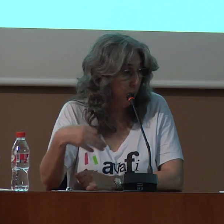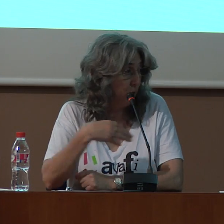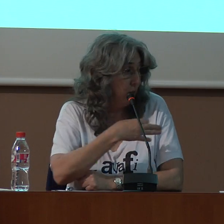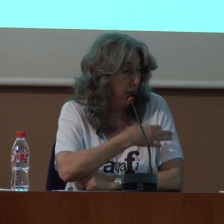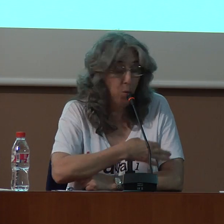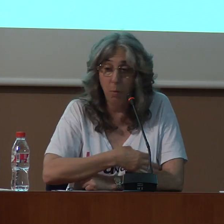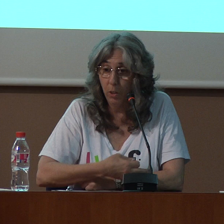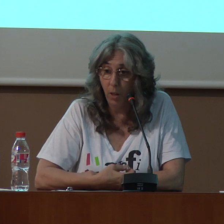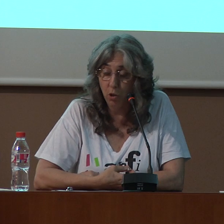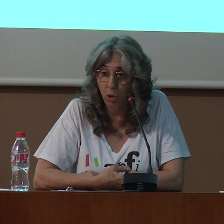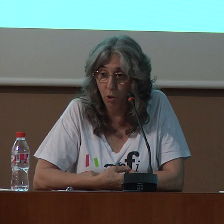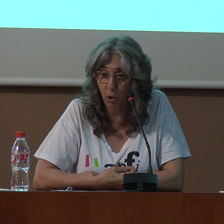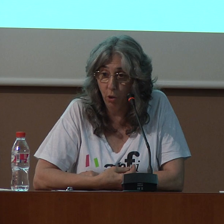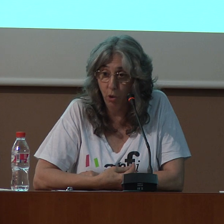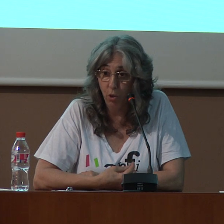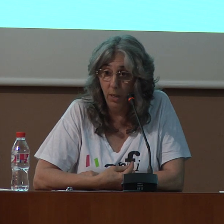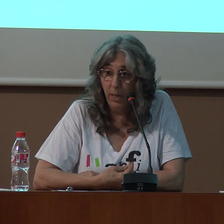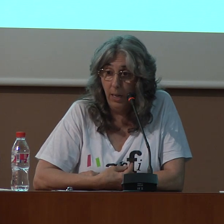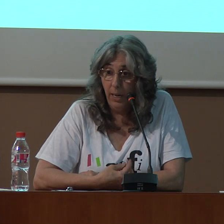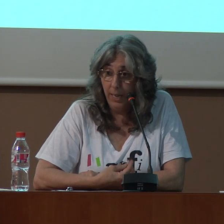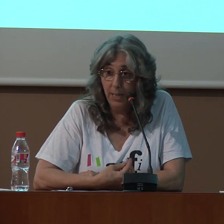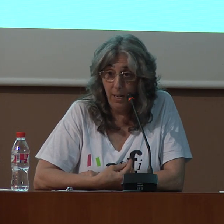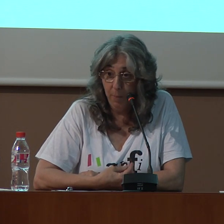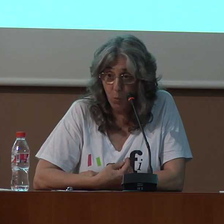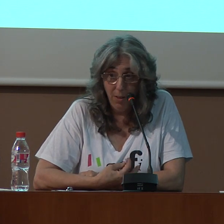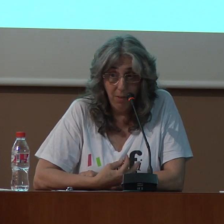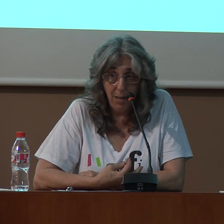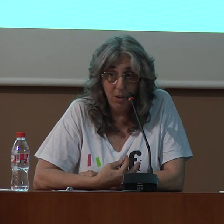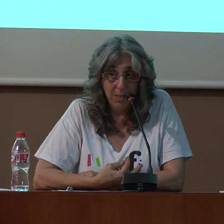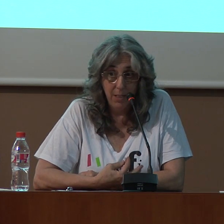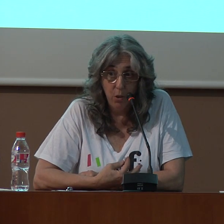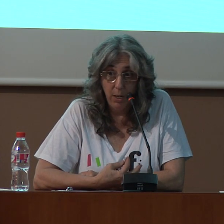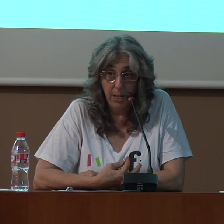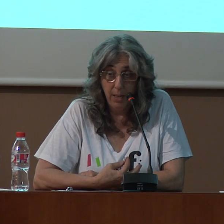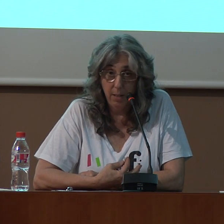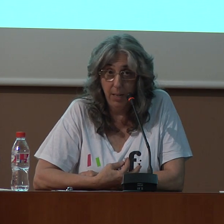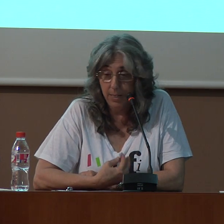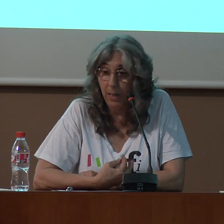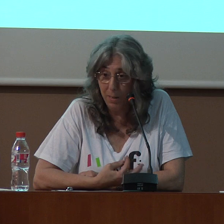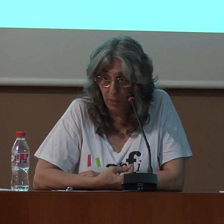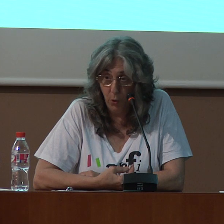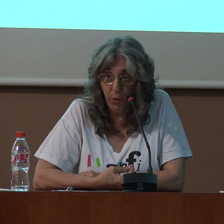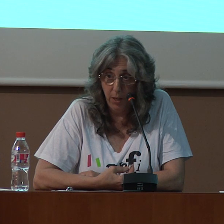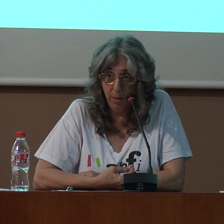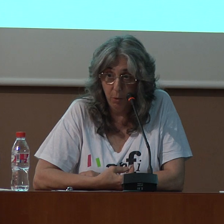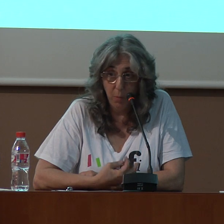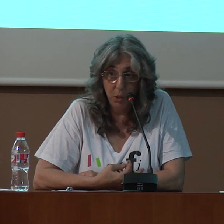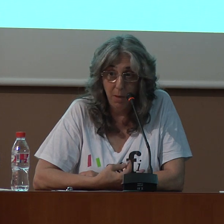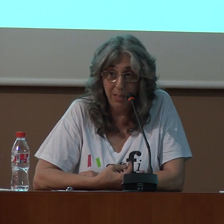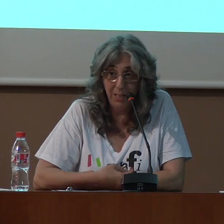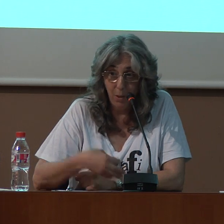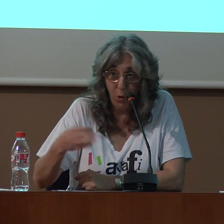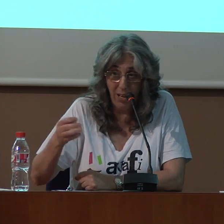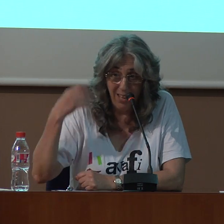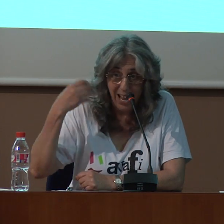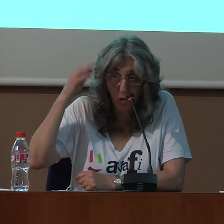ahora mismo, hace un momento lo ha dicho el doctor Ordoño, es el más cualificado en el sentido de que es el que más te conoce, porque